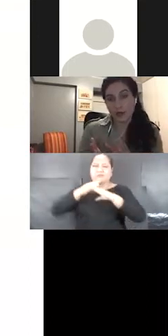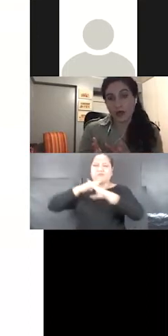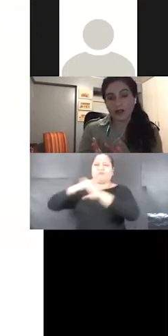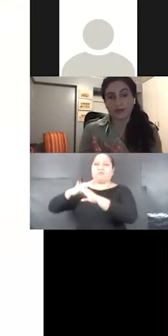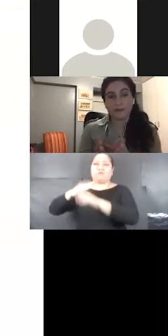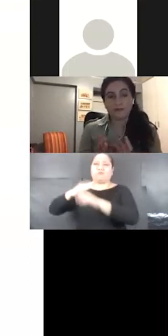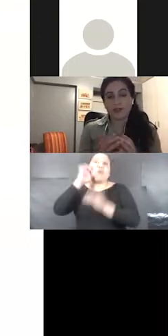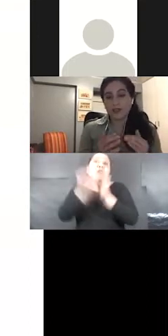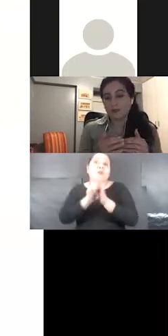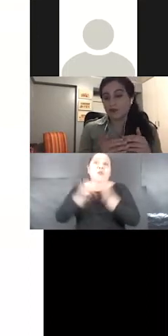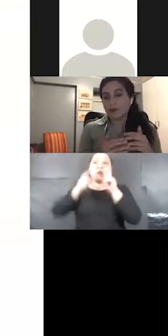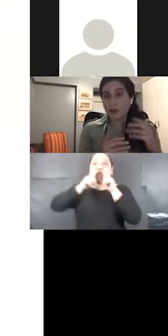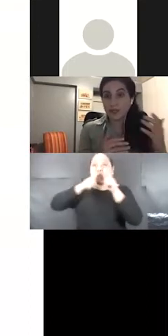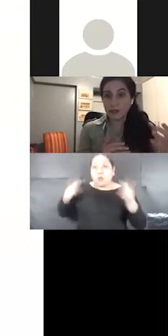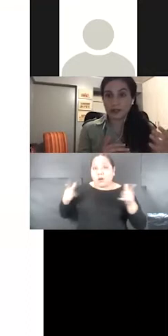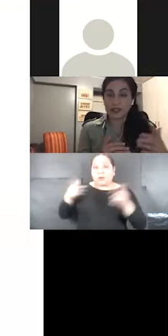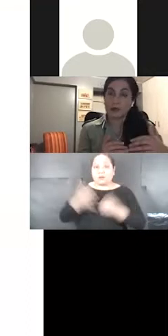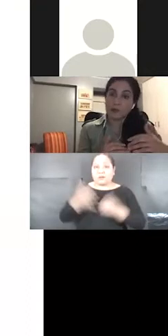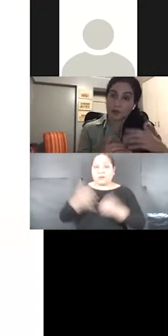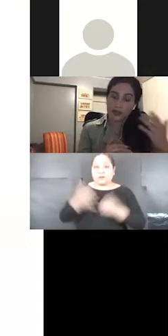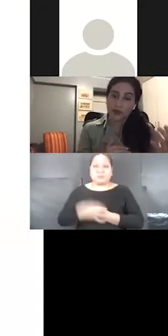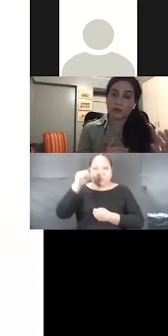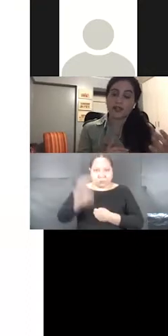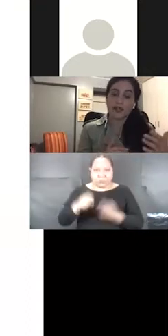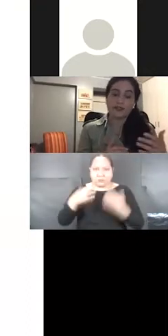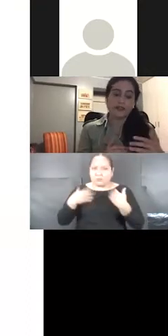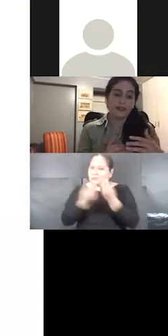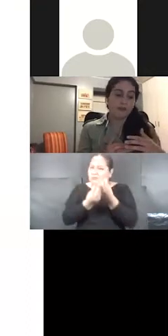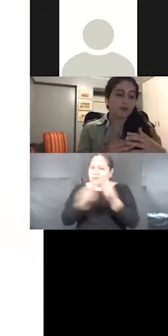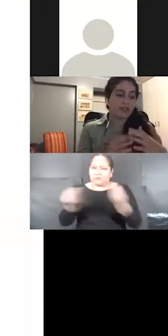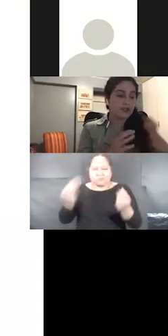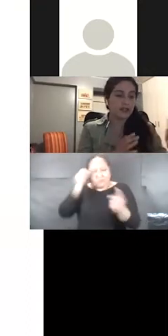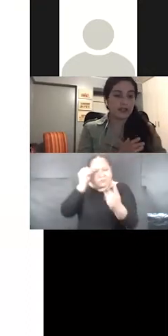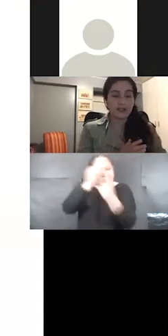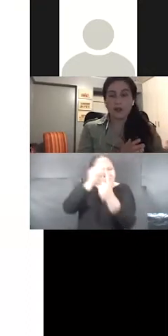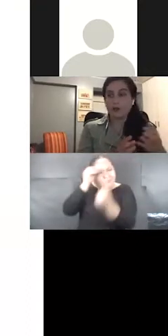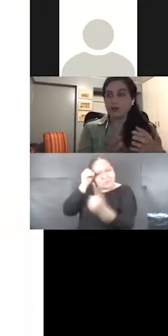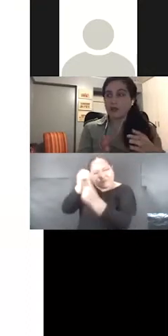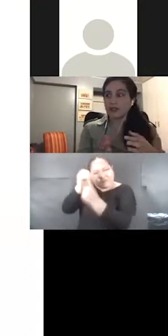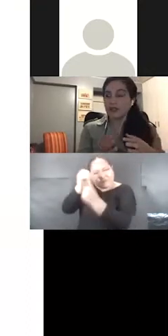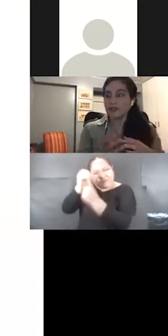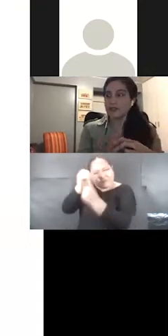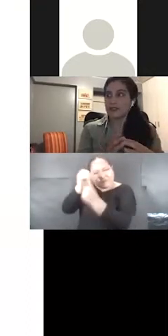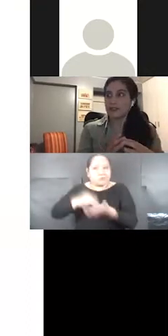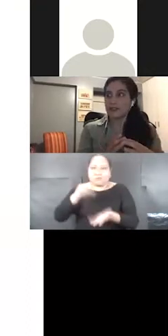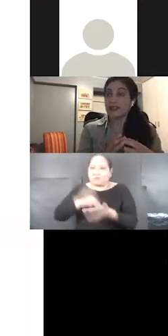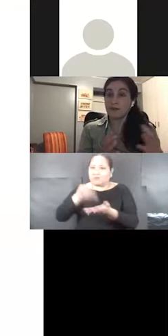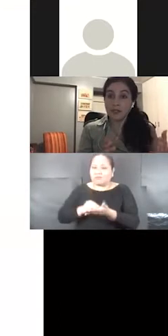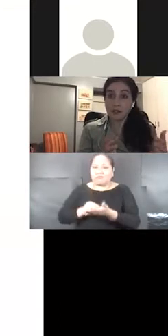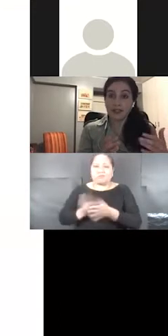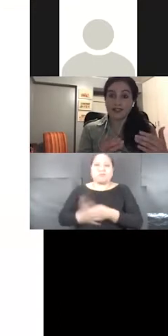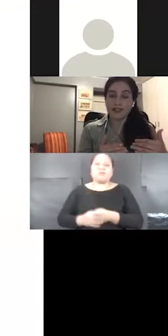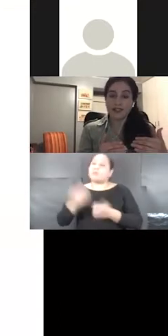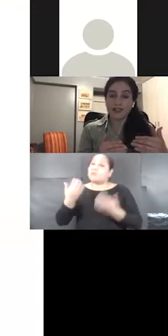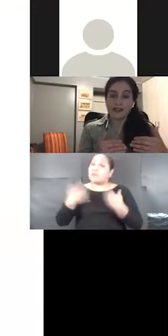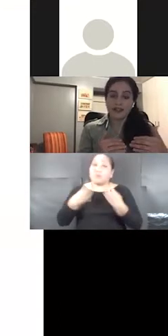el lenguaje, ¿no? Por supuesto que tenemos muchos retos por delante, muchas otras opciones y caminos